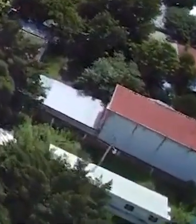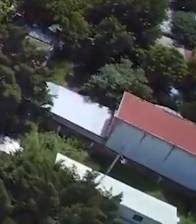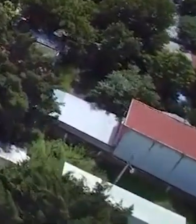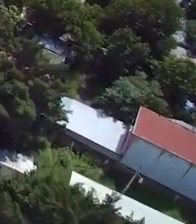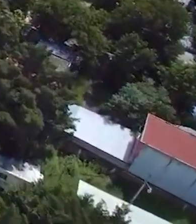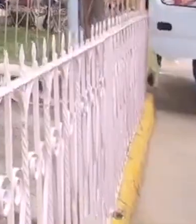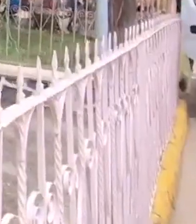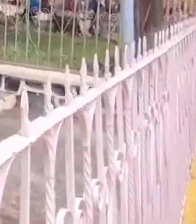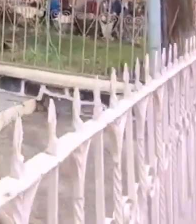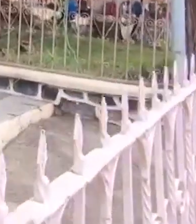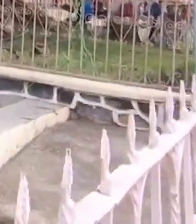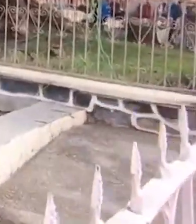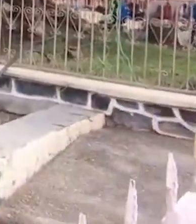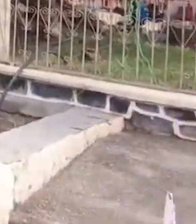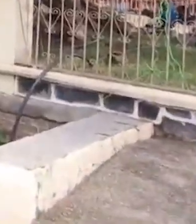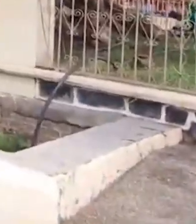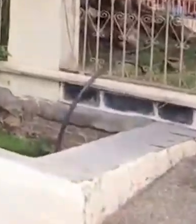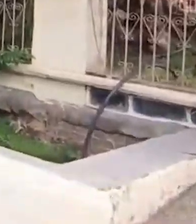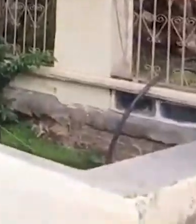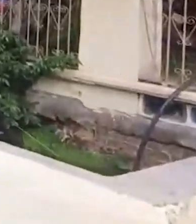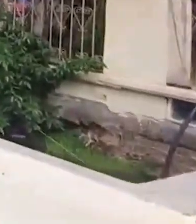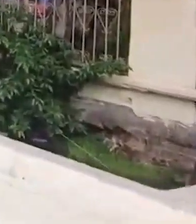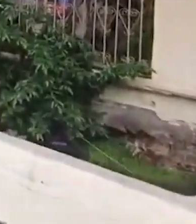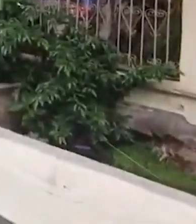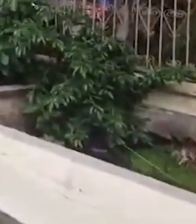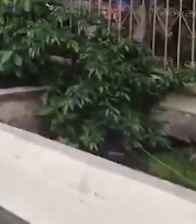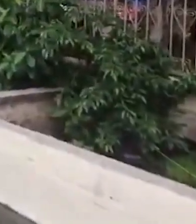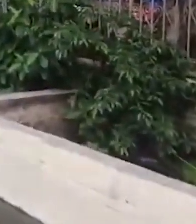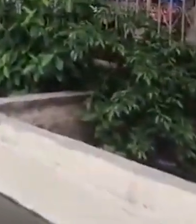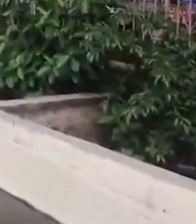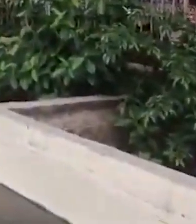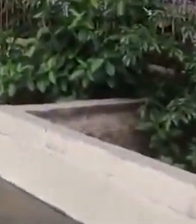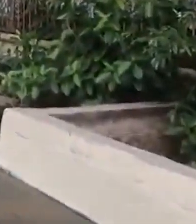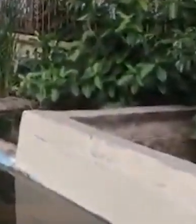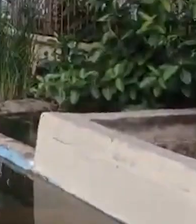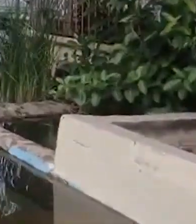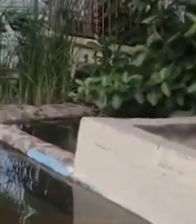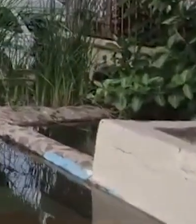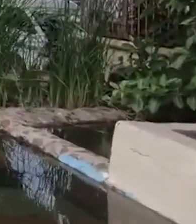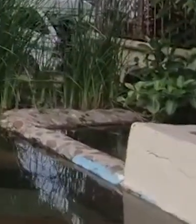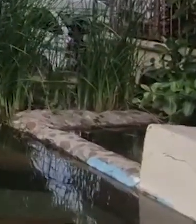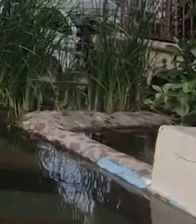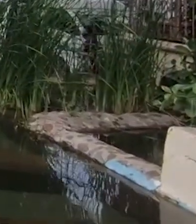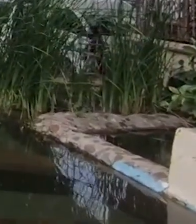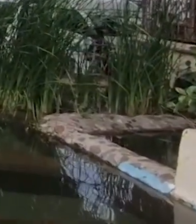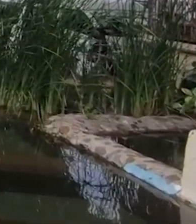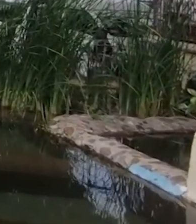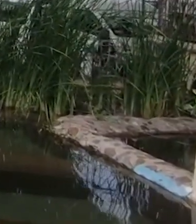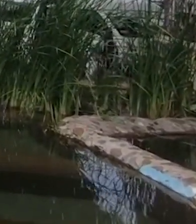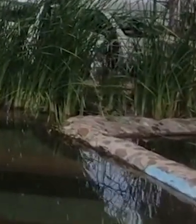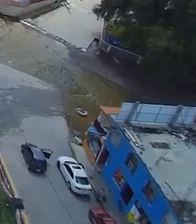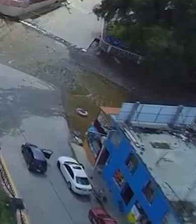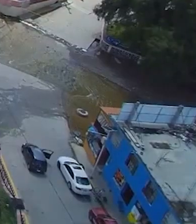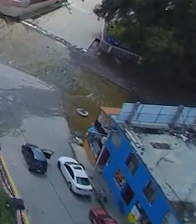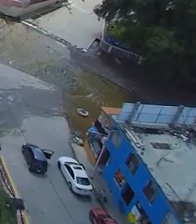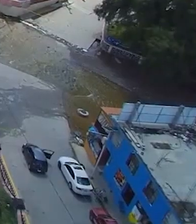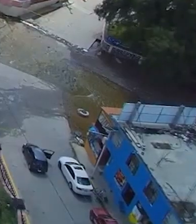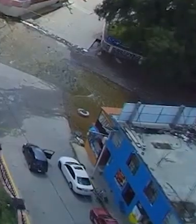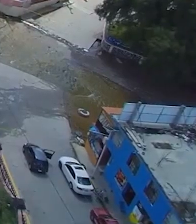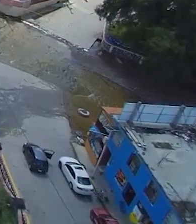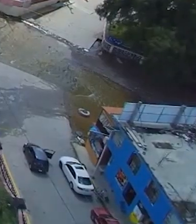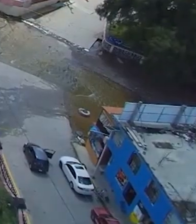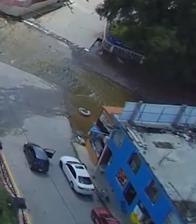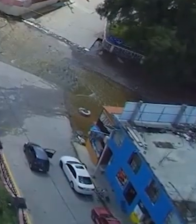señalaba haber participado en el asesinato de cuatro personas y horas después fue encontrado sin vida ante esto el mandatario